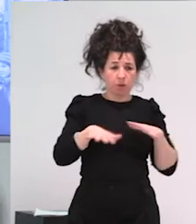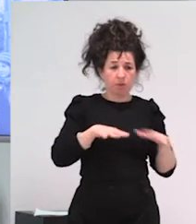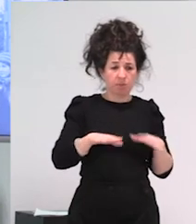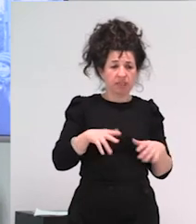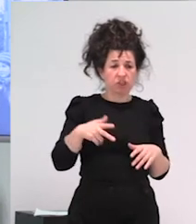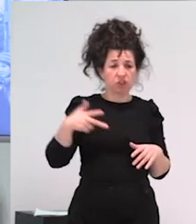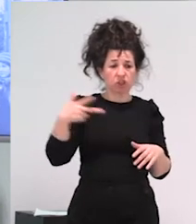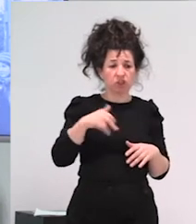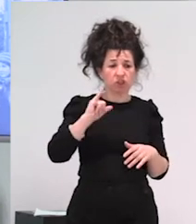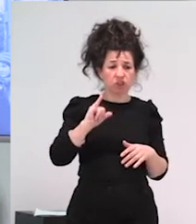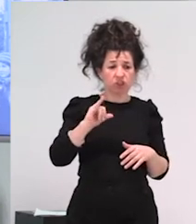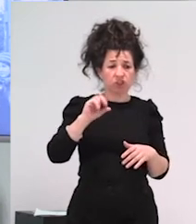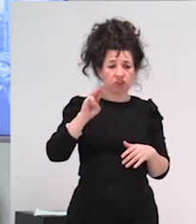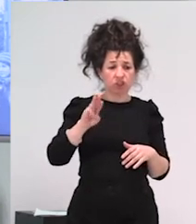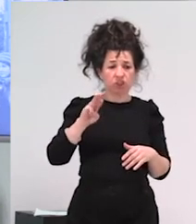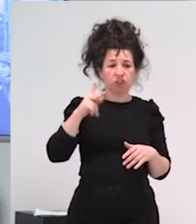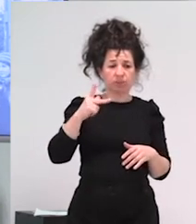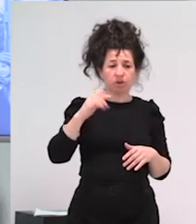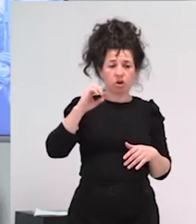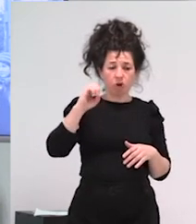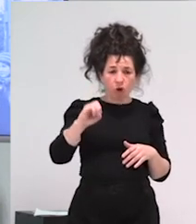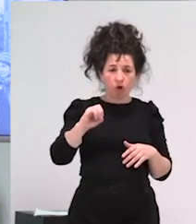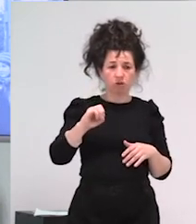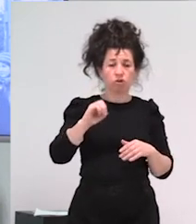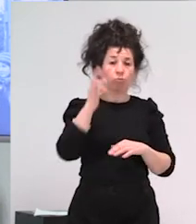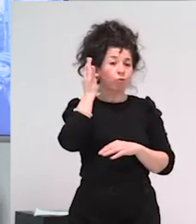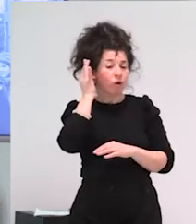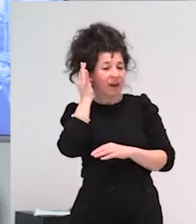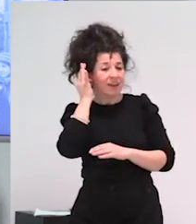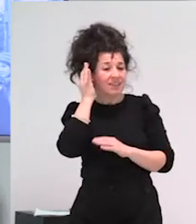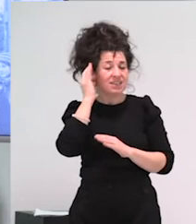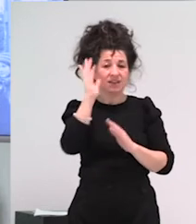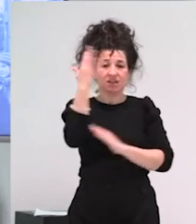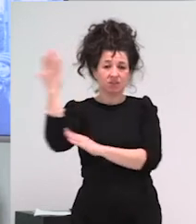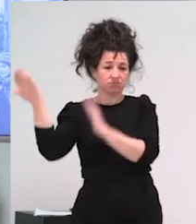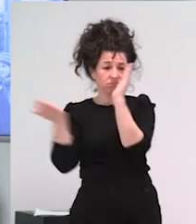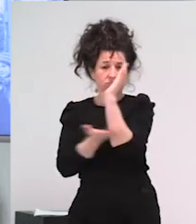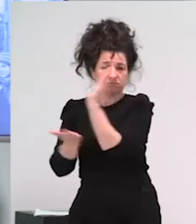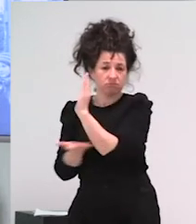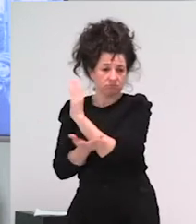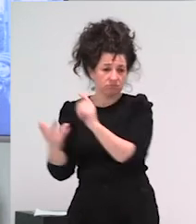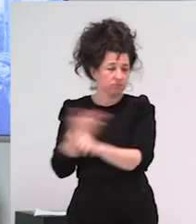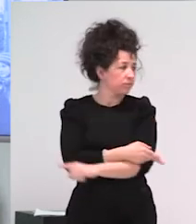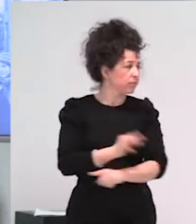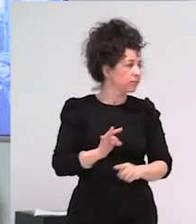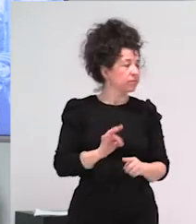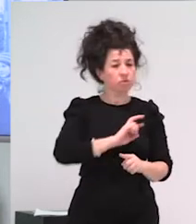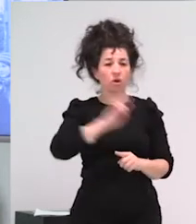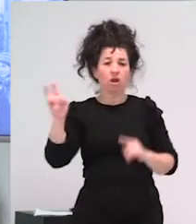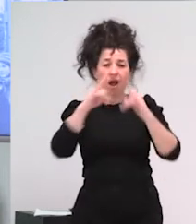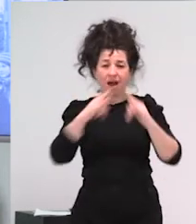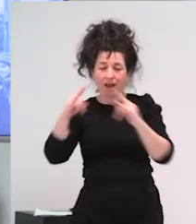en la India que se organizaron frente a la tala de un bosque. Encontramos el Greenham Common, que fue una acampada